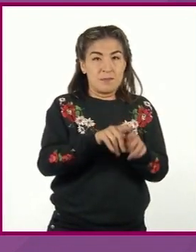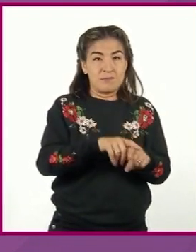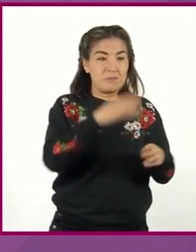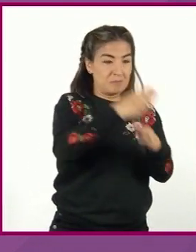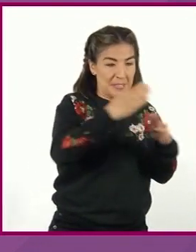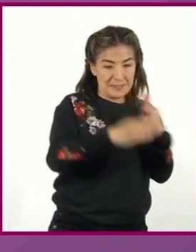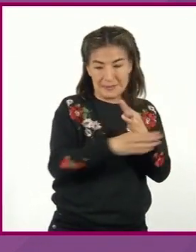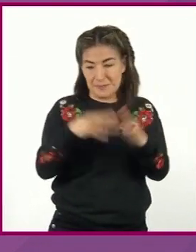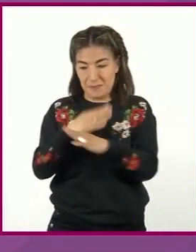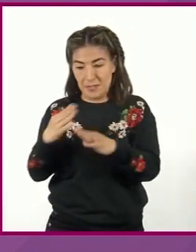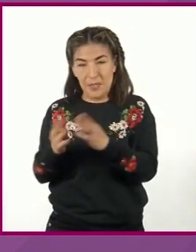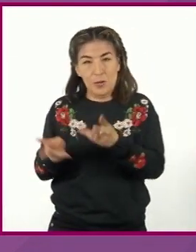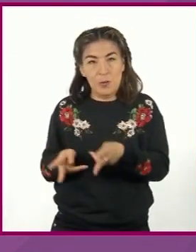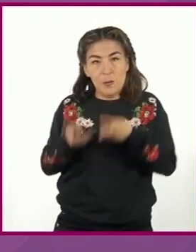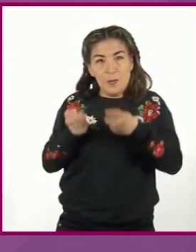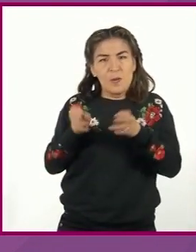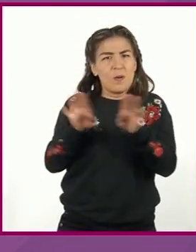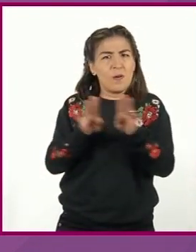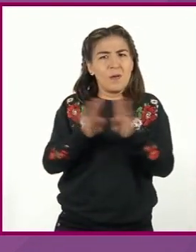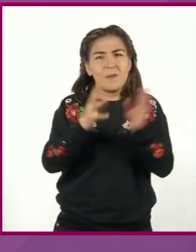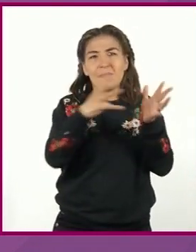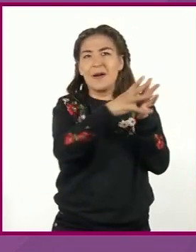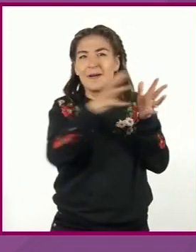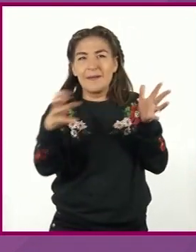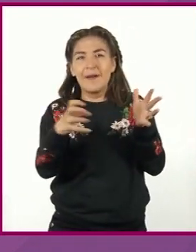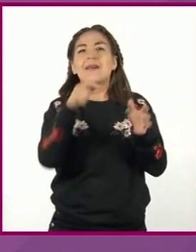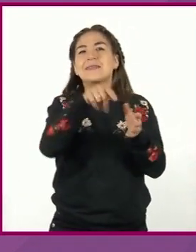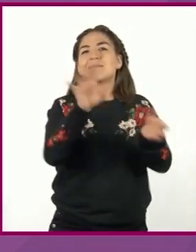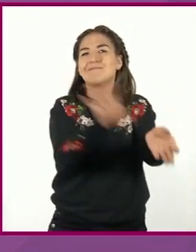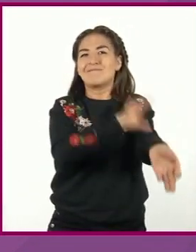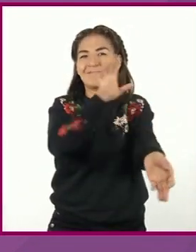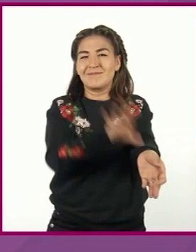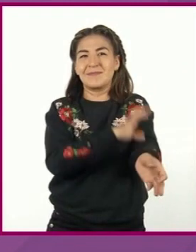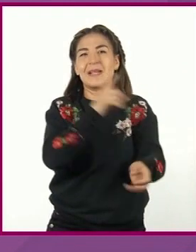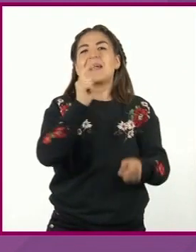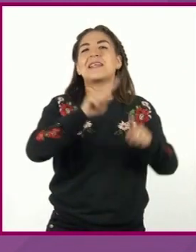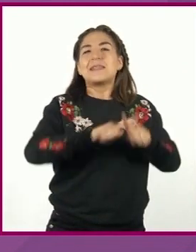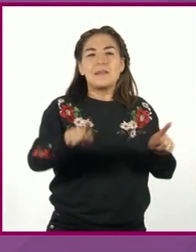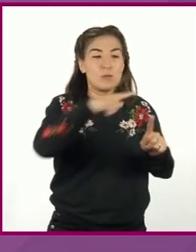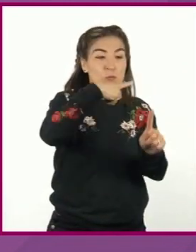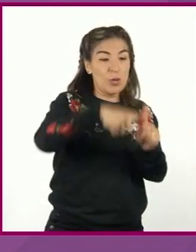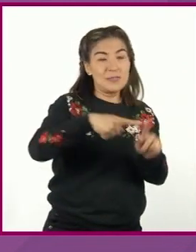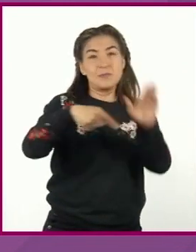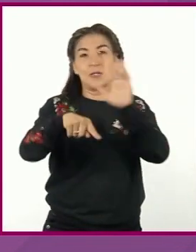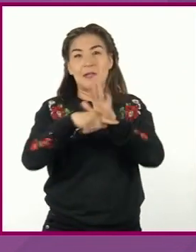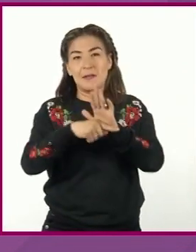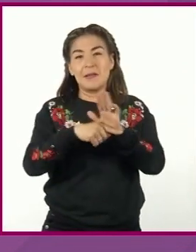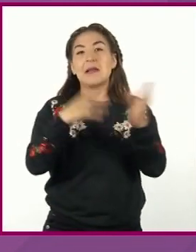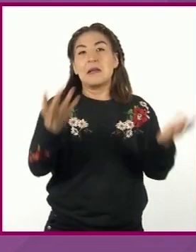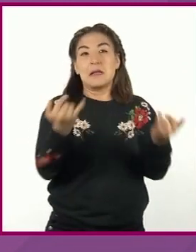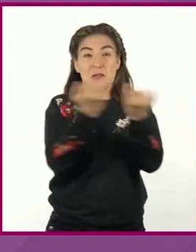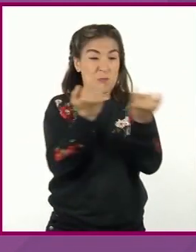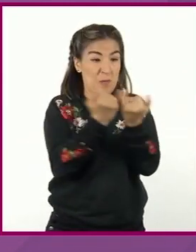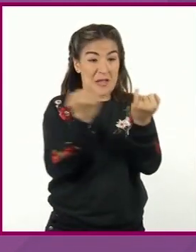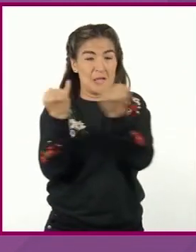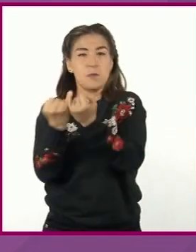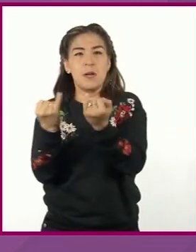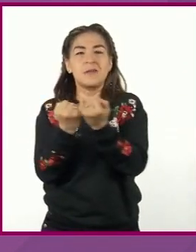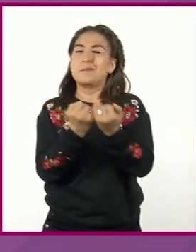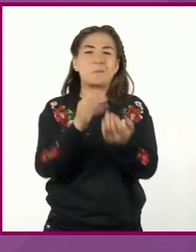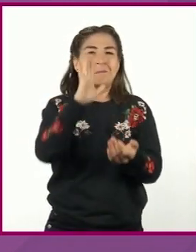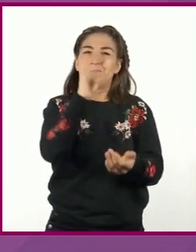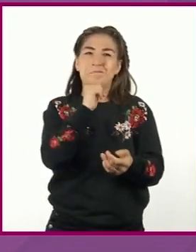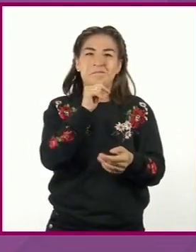es necesario que cada uno de ellos tenga una carga eléctrica de diferente signo, pues si la carga es igual en ambos, se